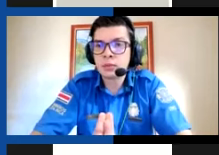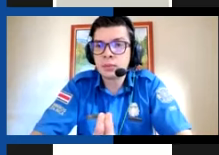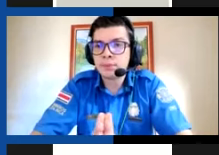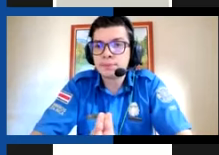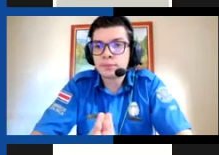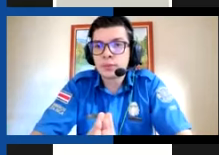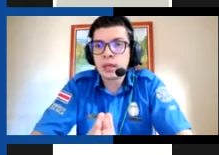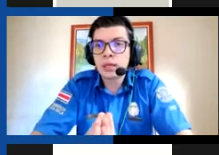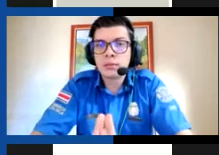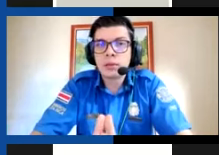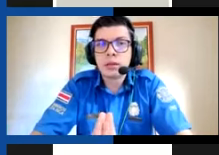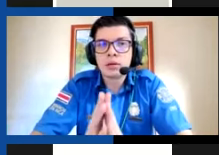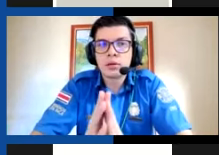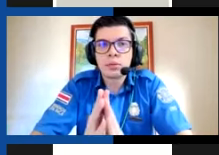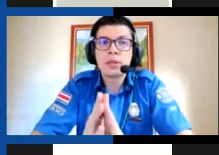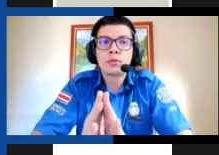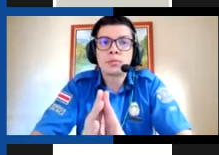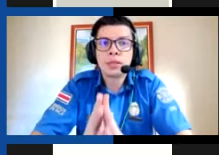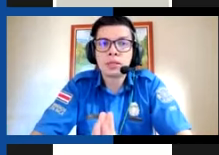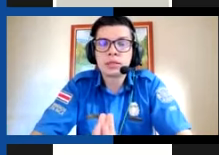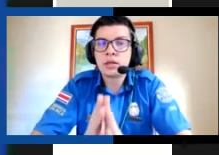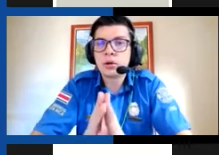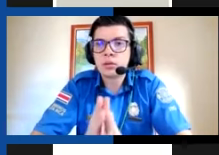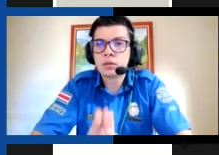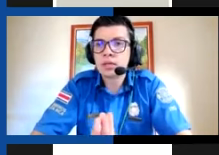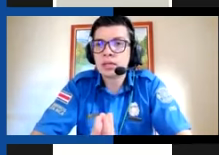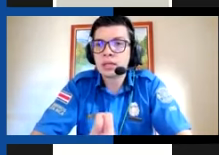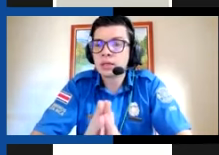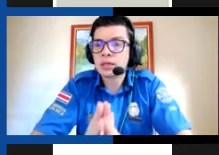2547-3745. Ok, lo repito,